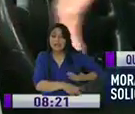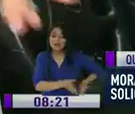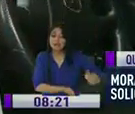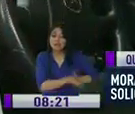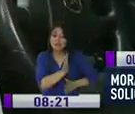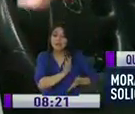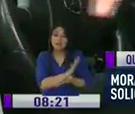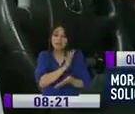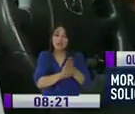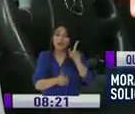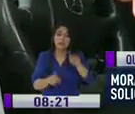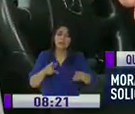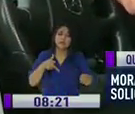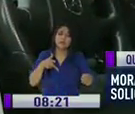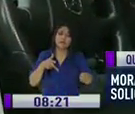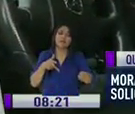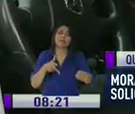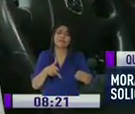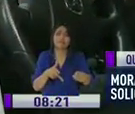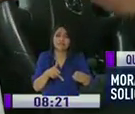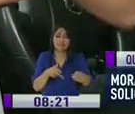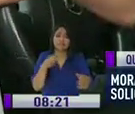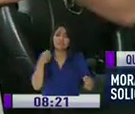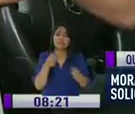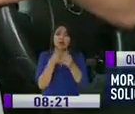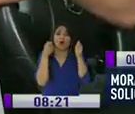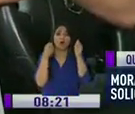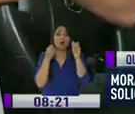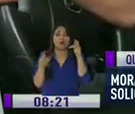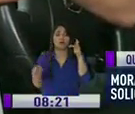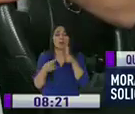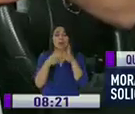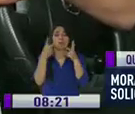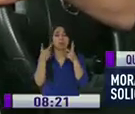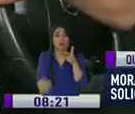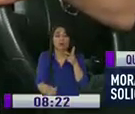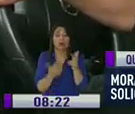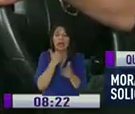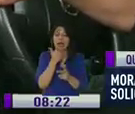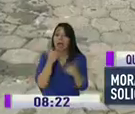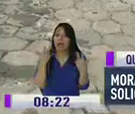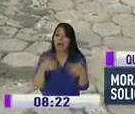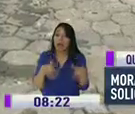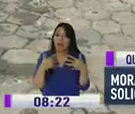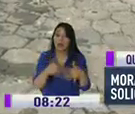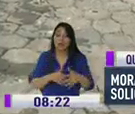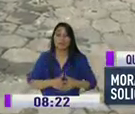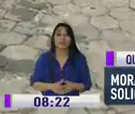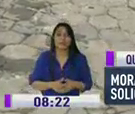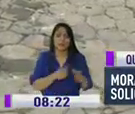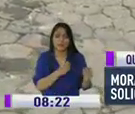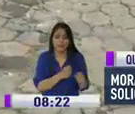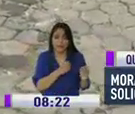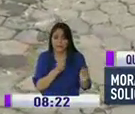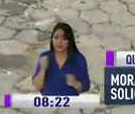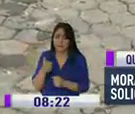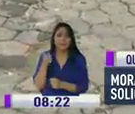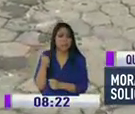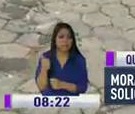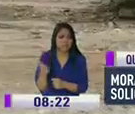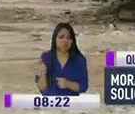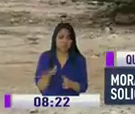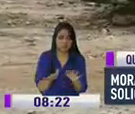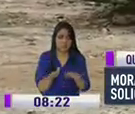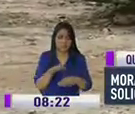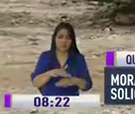veces frenan rapidísimo, hasta escapan de matar a la gente. A través de mingas, los vecinos intentaron rellenar el